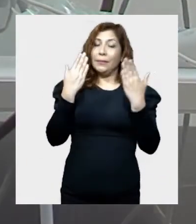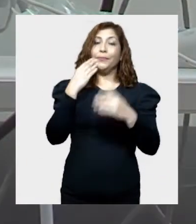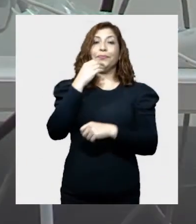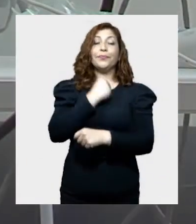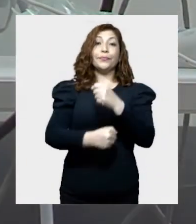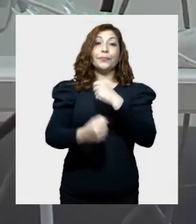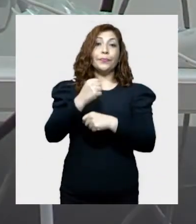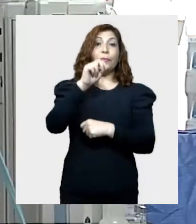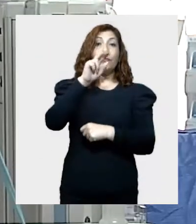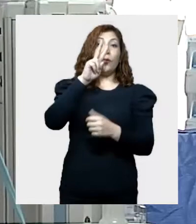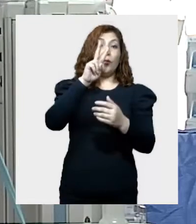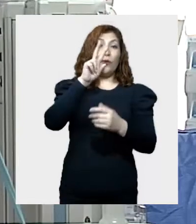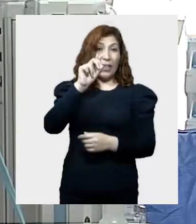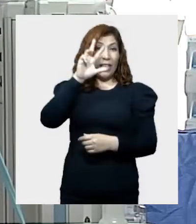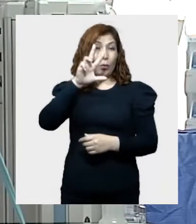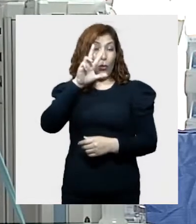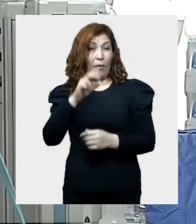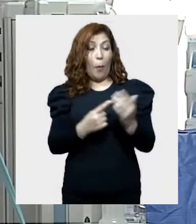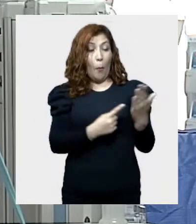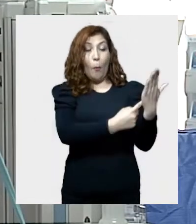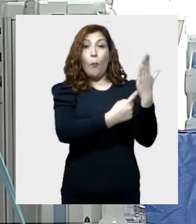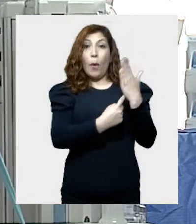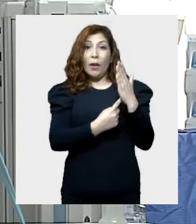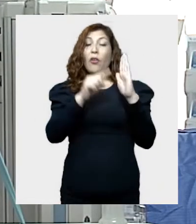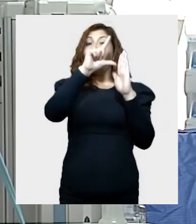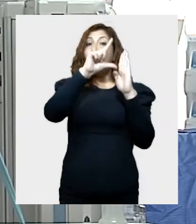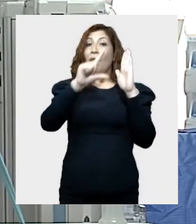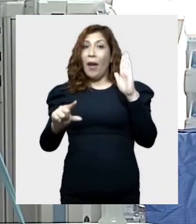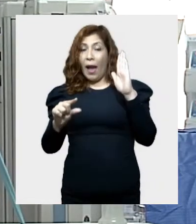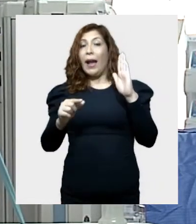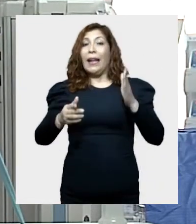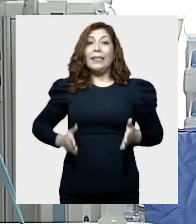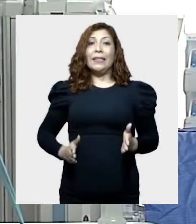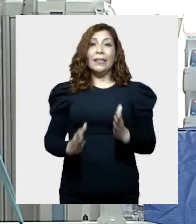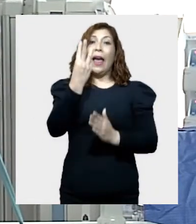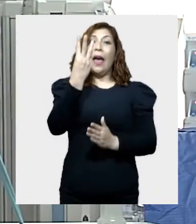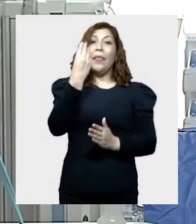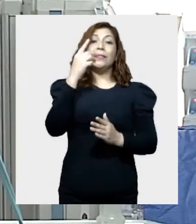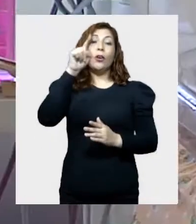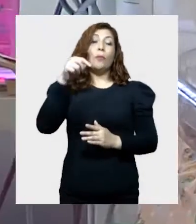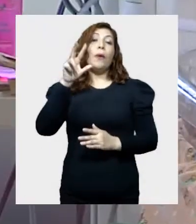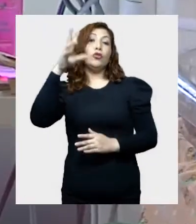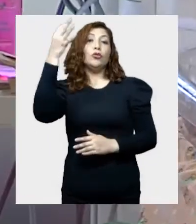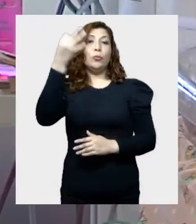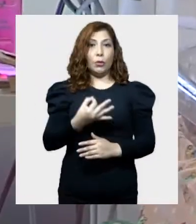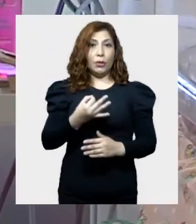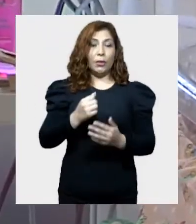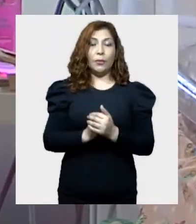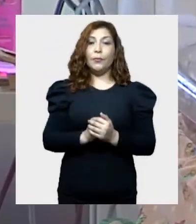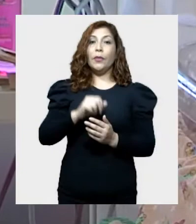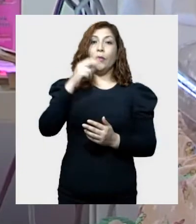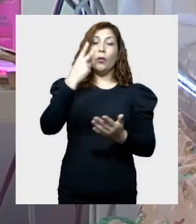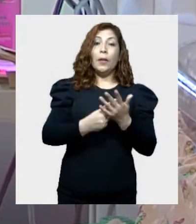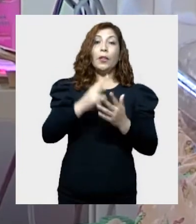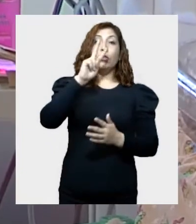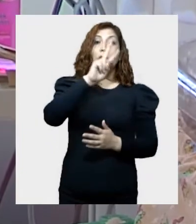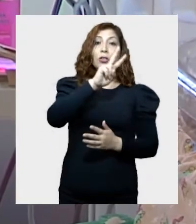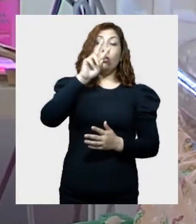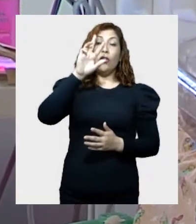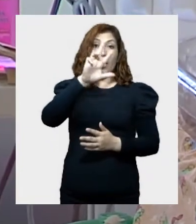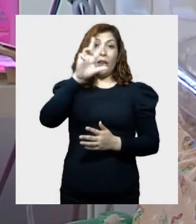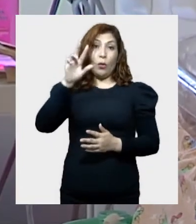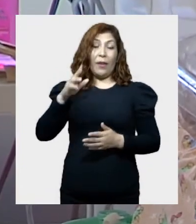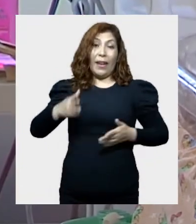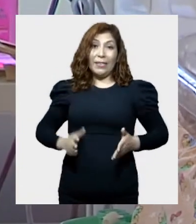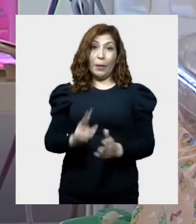respecto al 2019 nos muestran un descenso en la natalidad de un 13,8%. De los 2.299 nacimientos